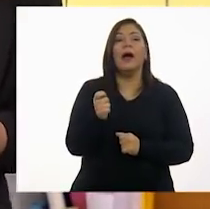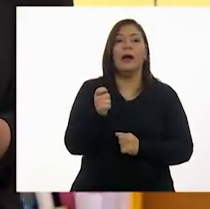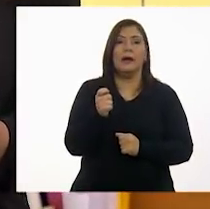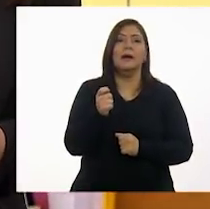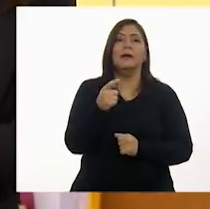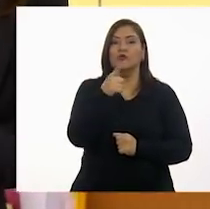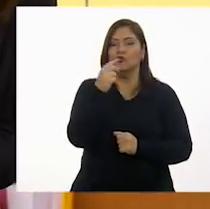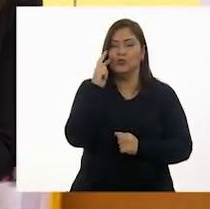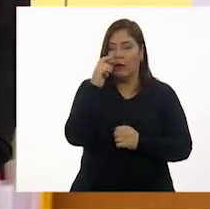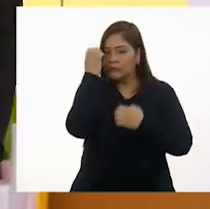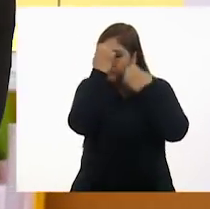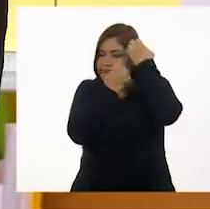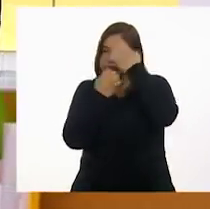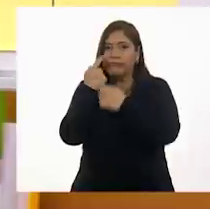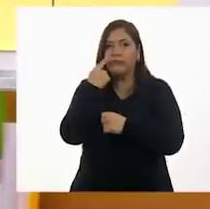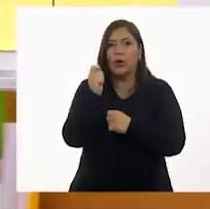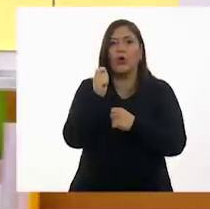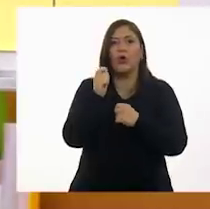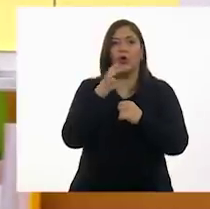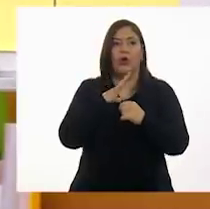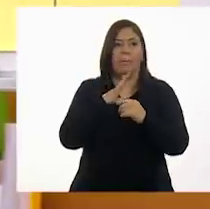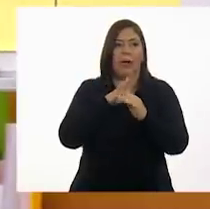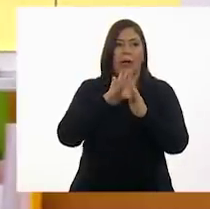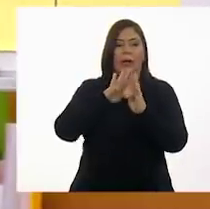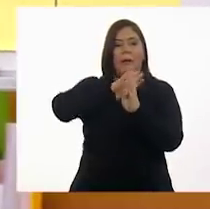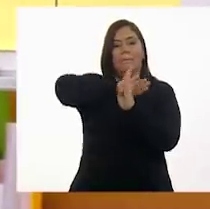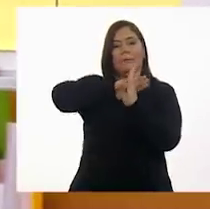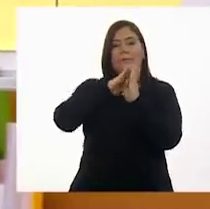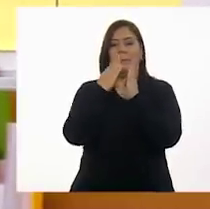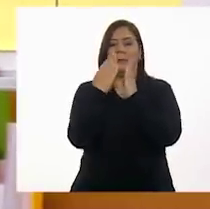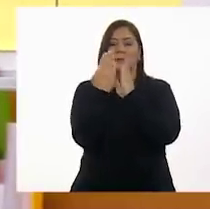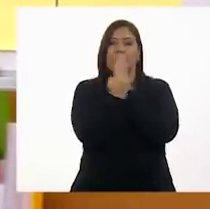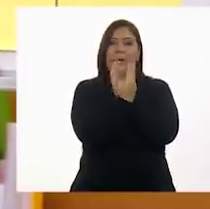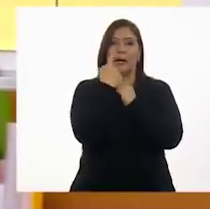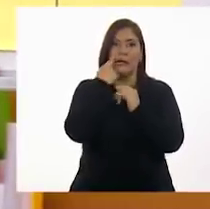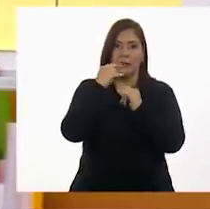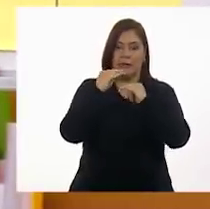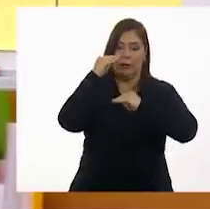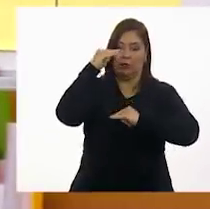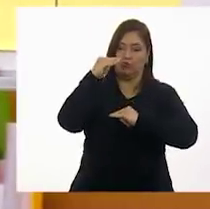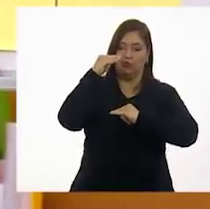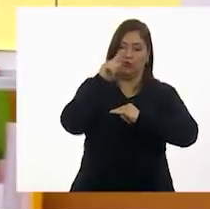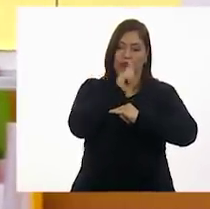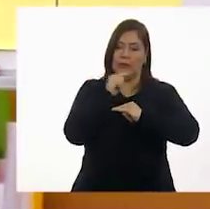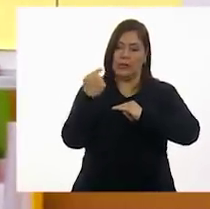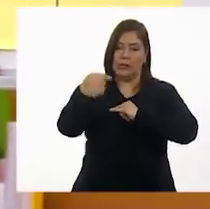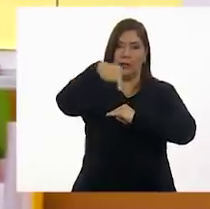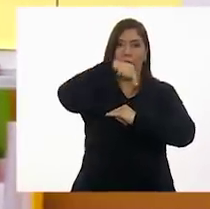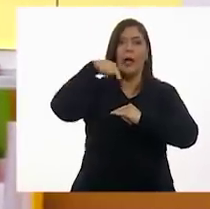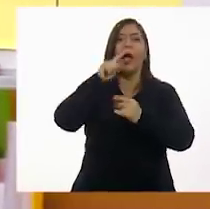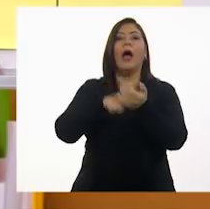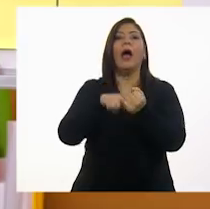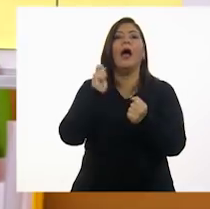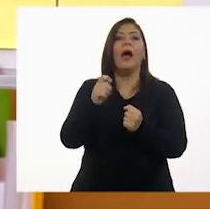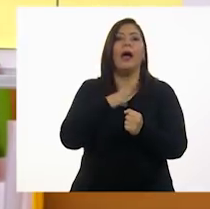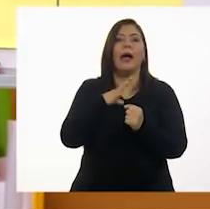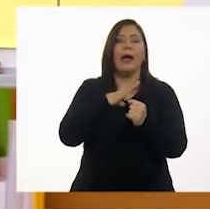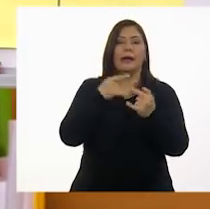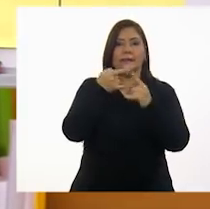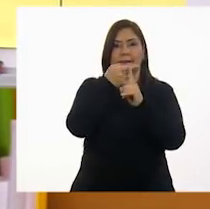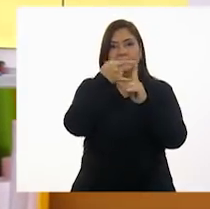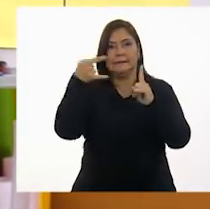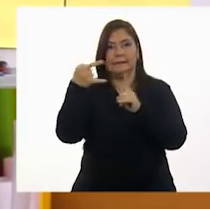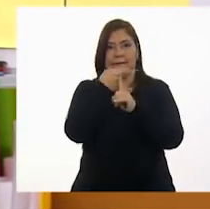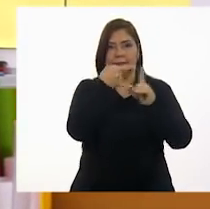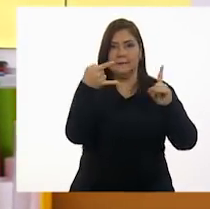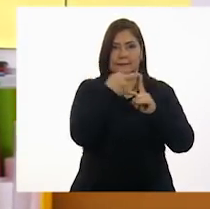ustedes observan, todas sus caras, que son las que tengo aquí, son rectángulos. Y